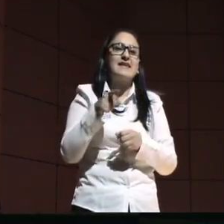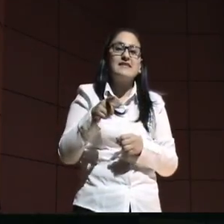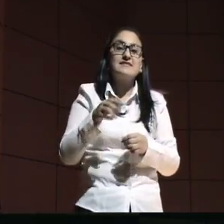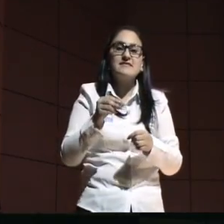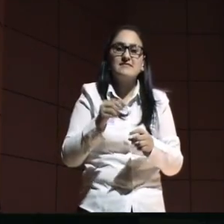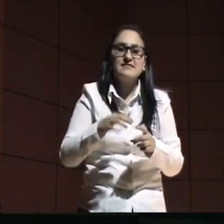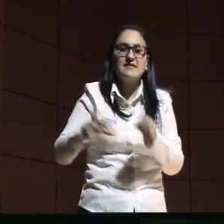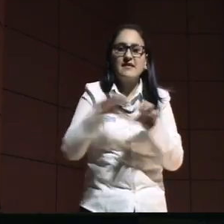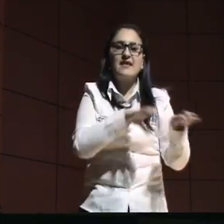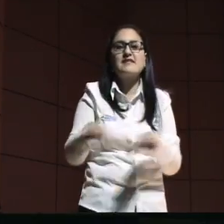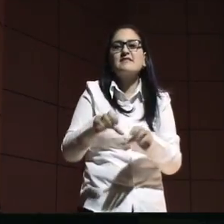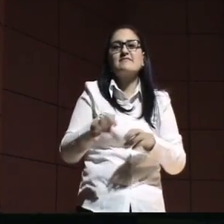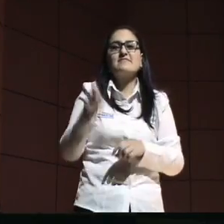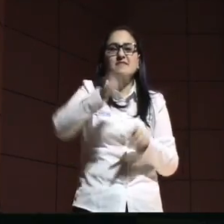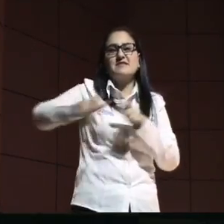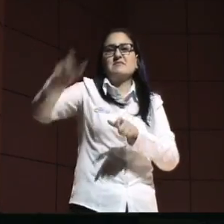actitudinales.